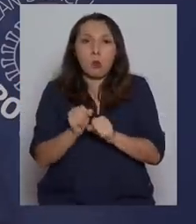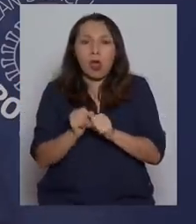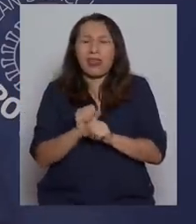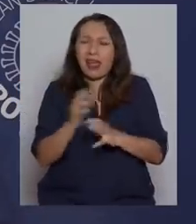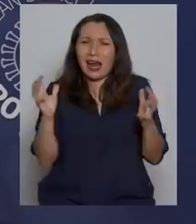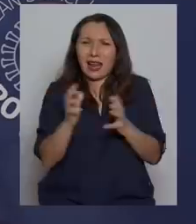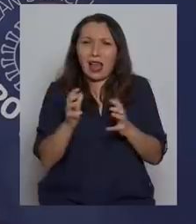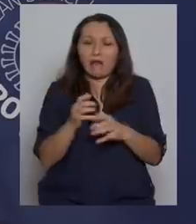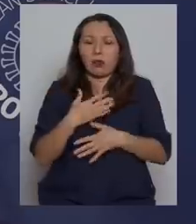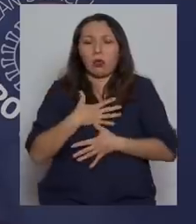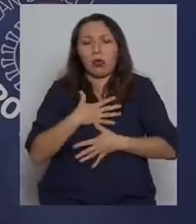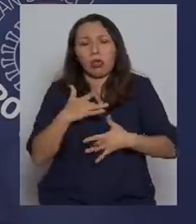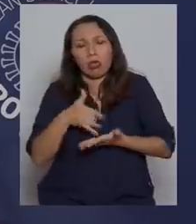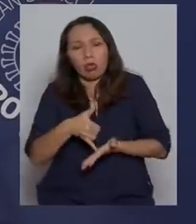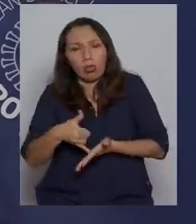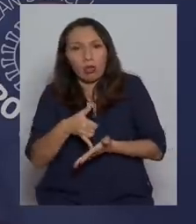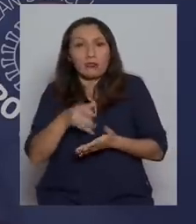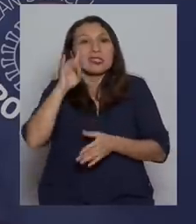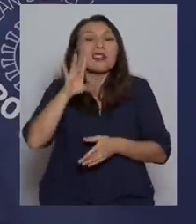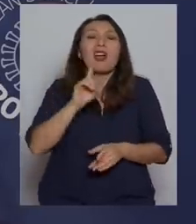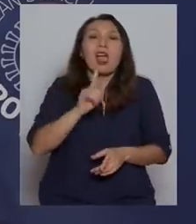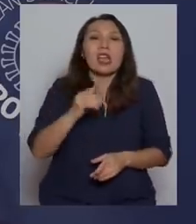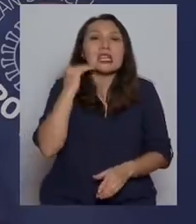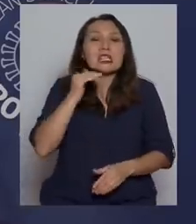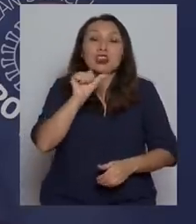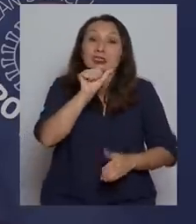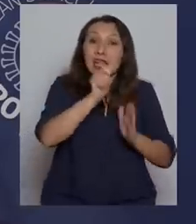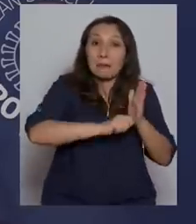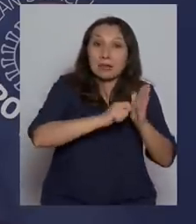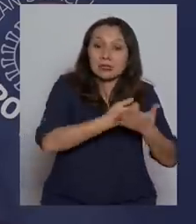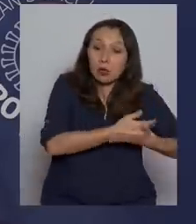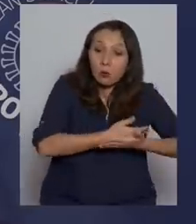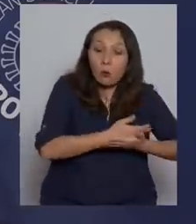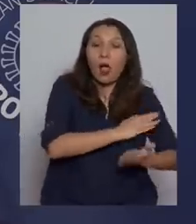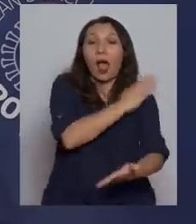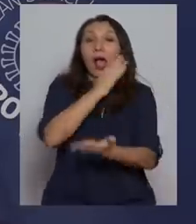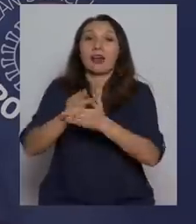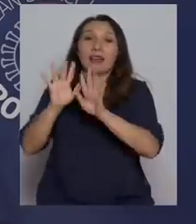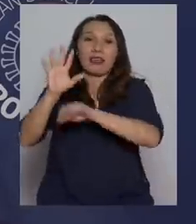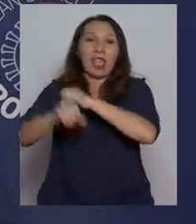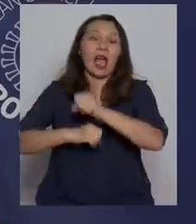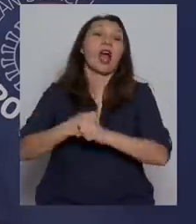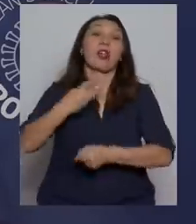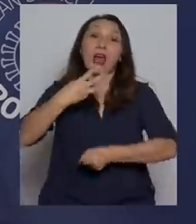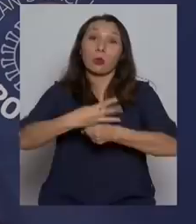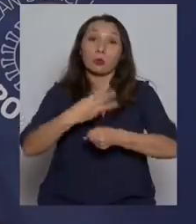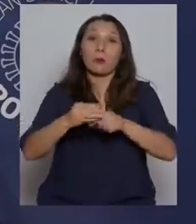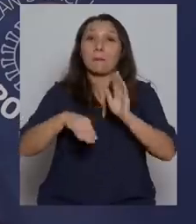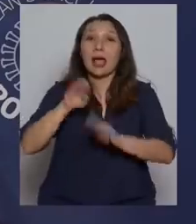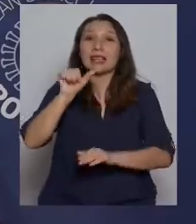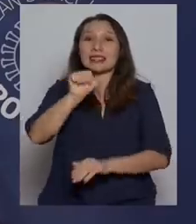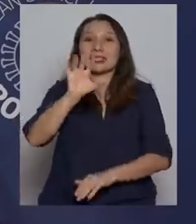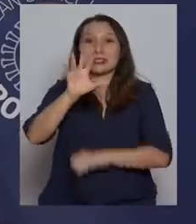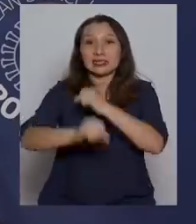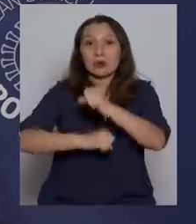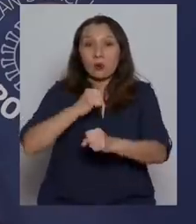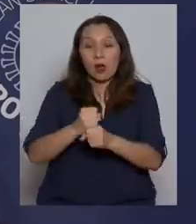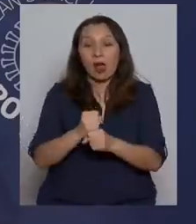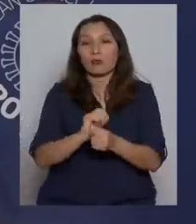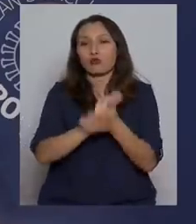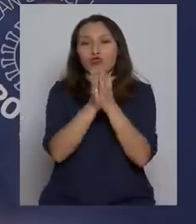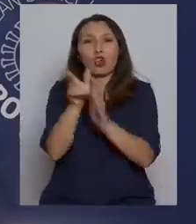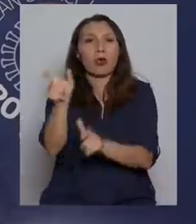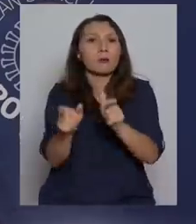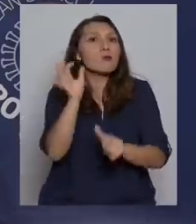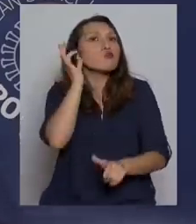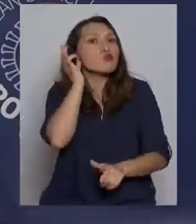enfermarse gravemente. Como sabemos, son los niños de 6 meses hasta 10 años, los adultos mayores de 65, todas